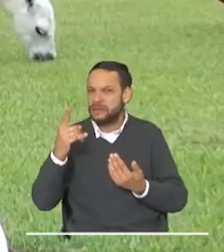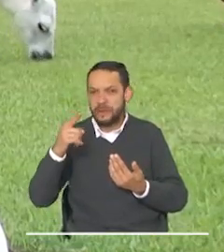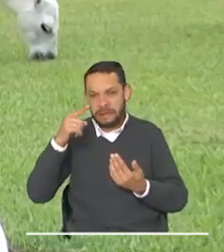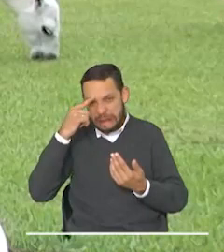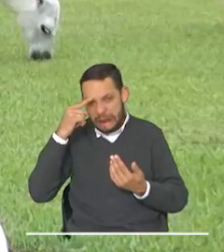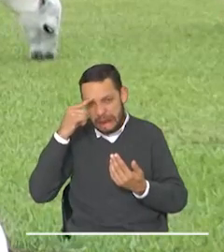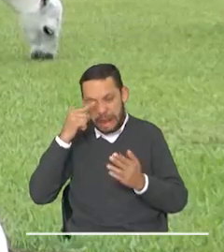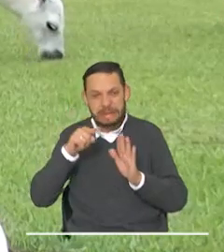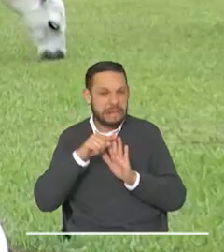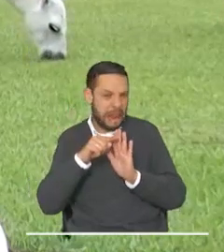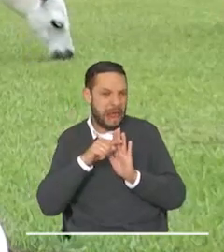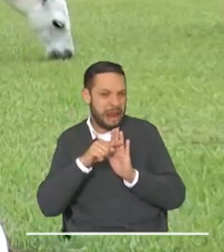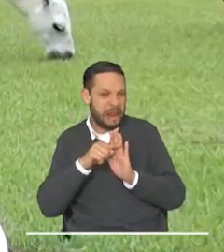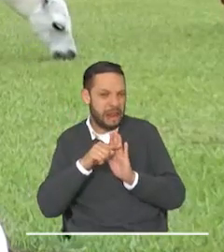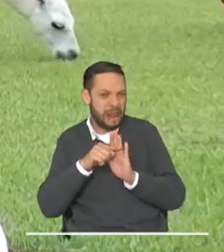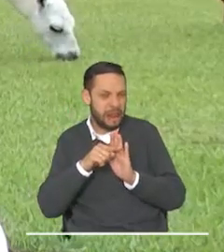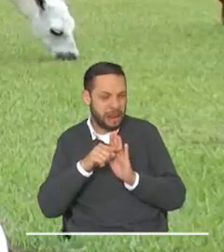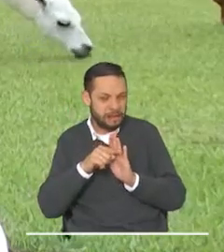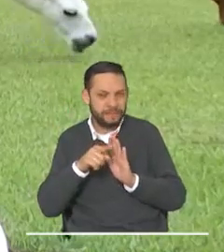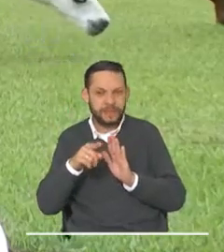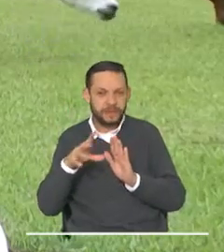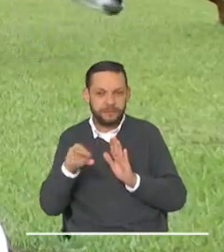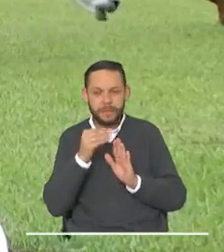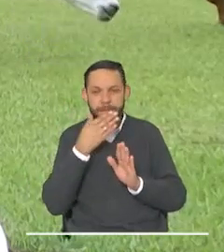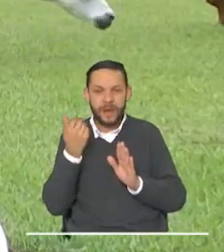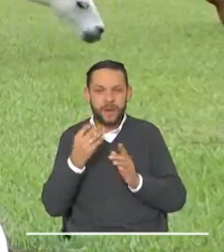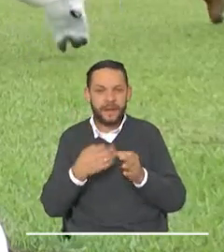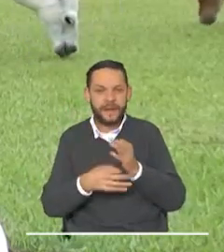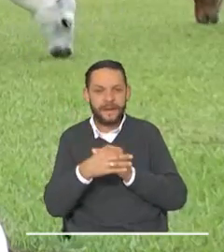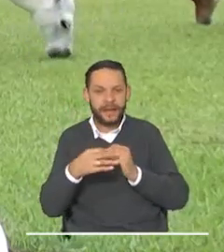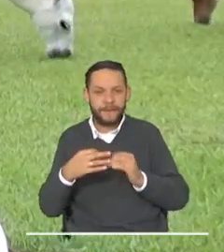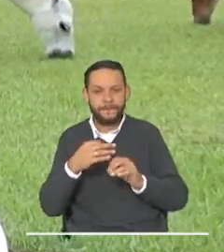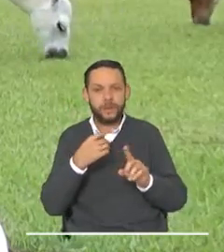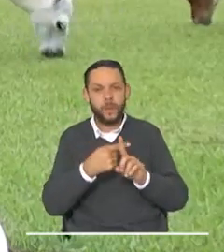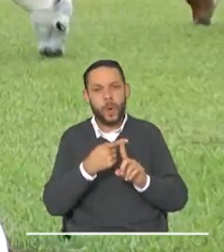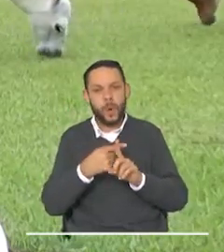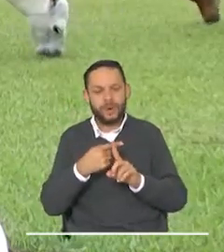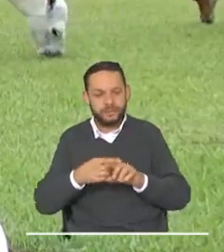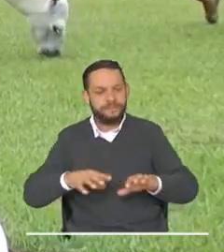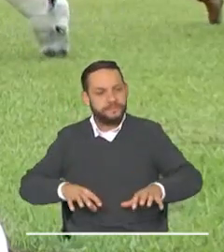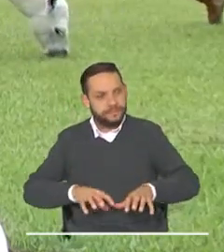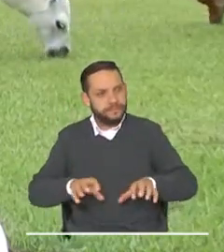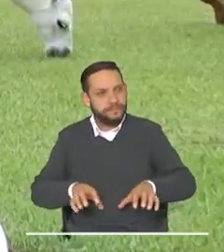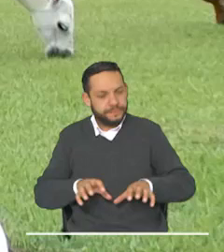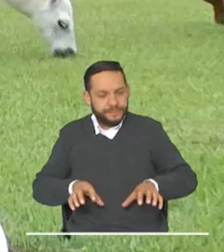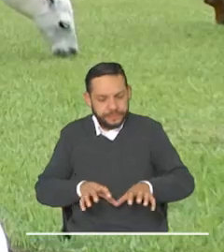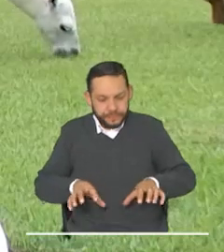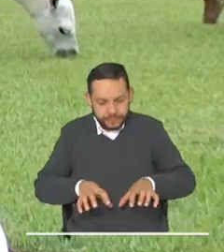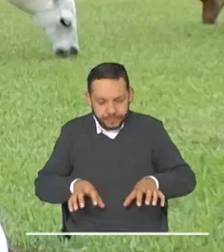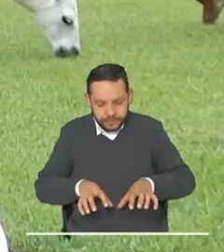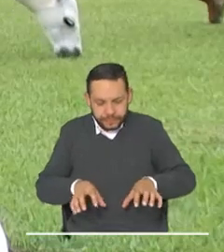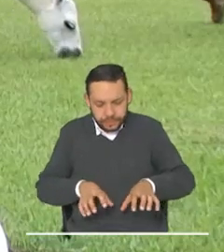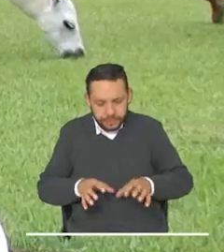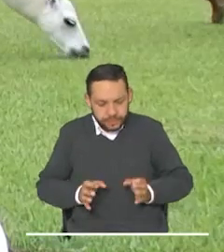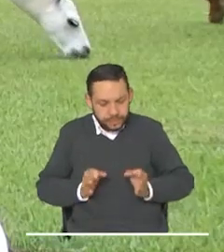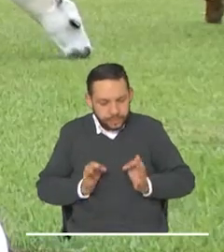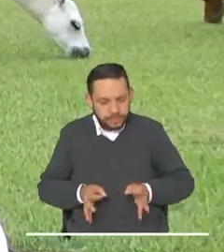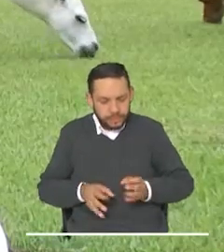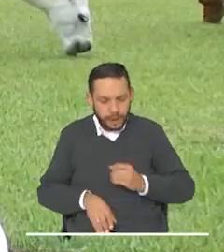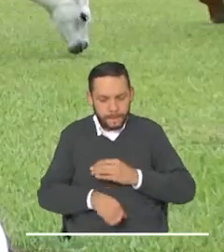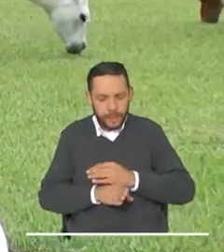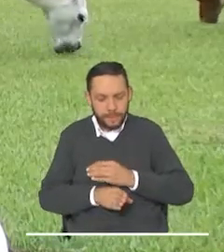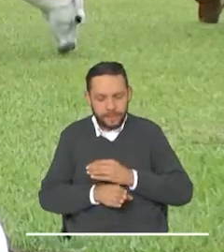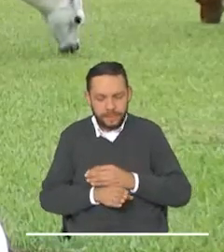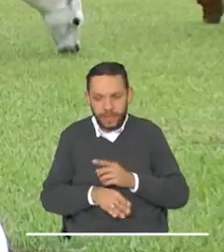negamos nuestra realidad poder proyectarla y observarla sin juicios observarla sin resistencias muchas veces en la